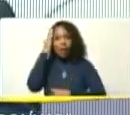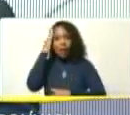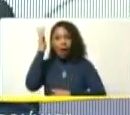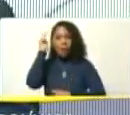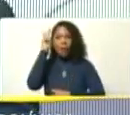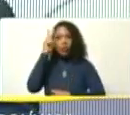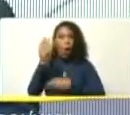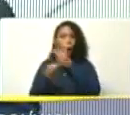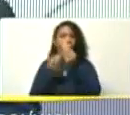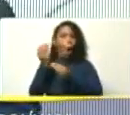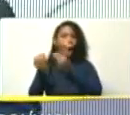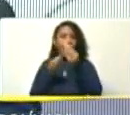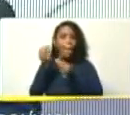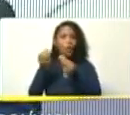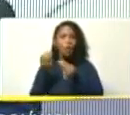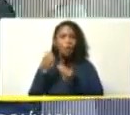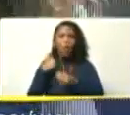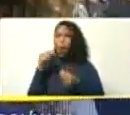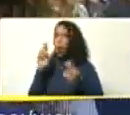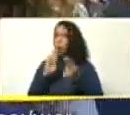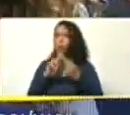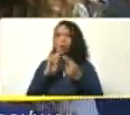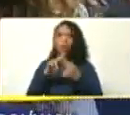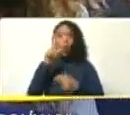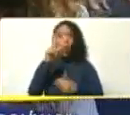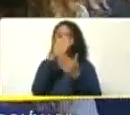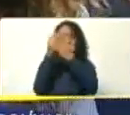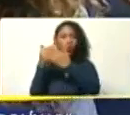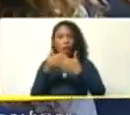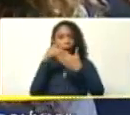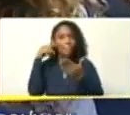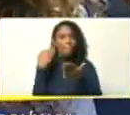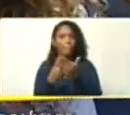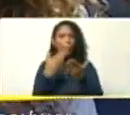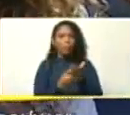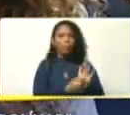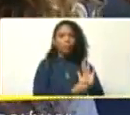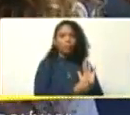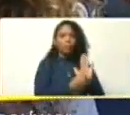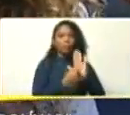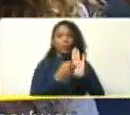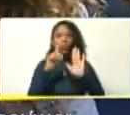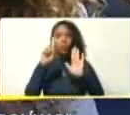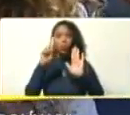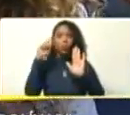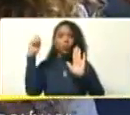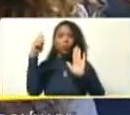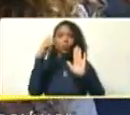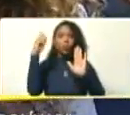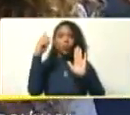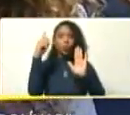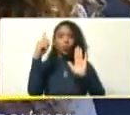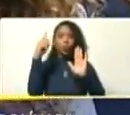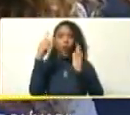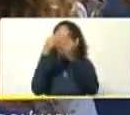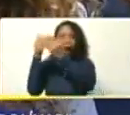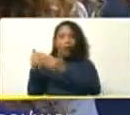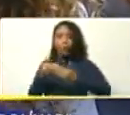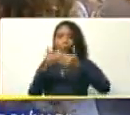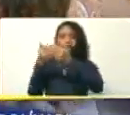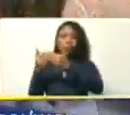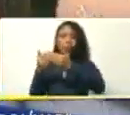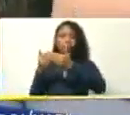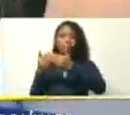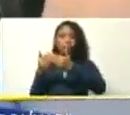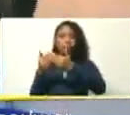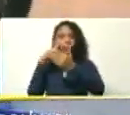era. No he conocido un solo alumno que no haya demostrado, un solo alumno suyo, quiero decir, que